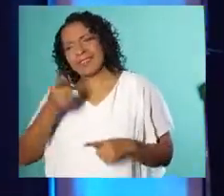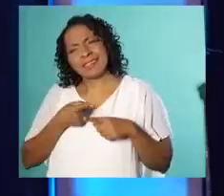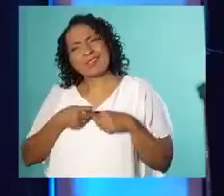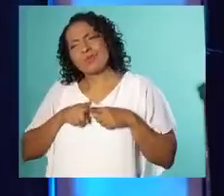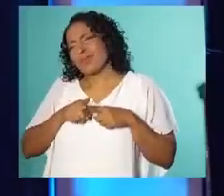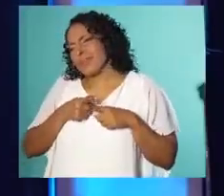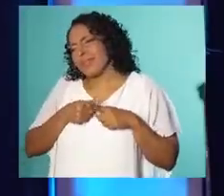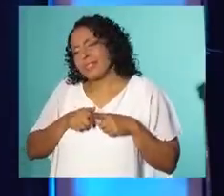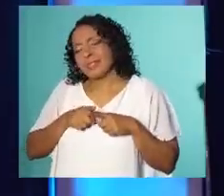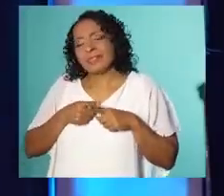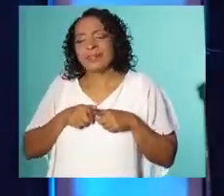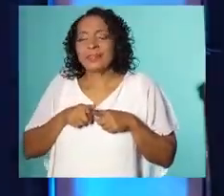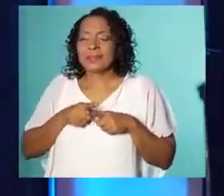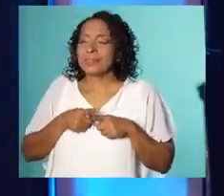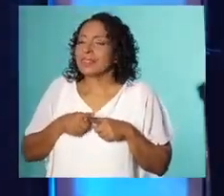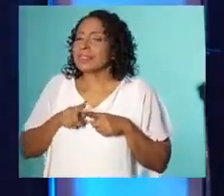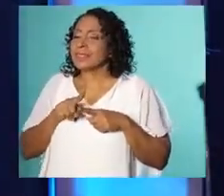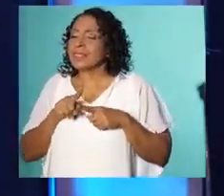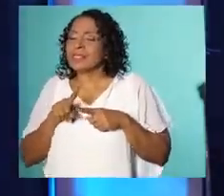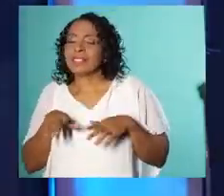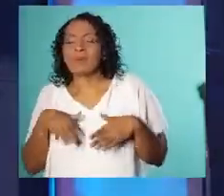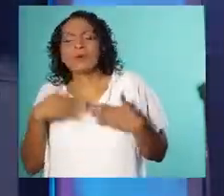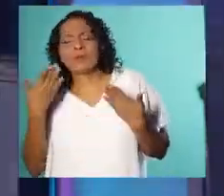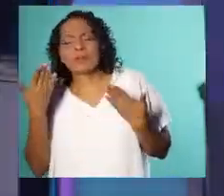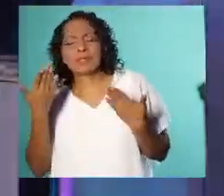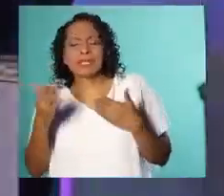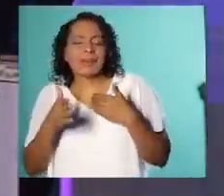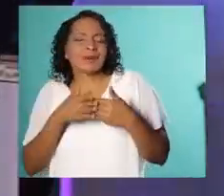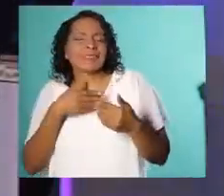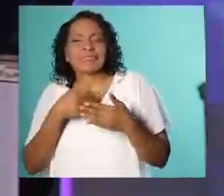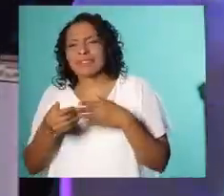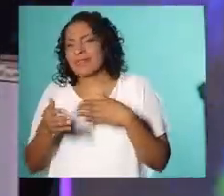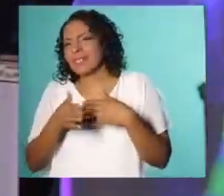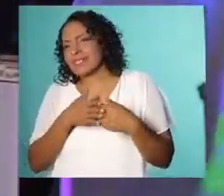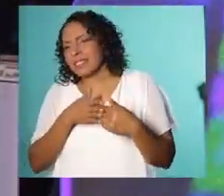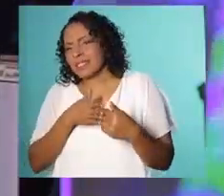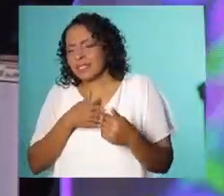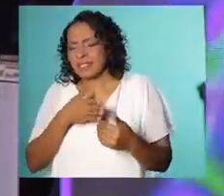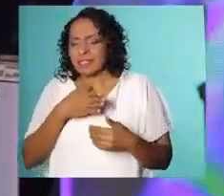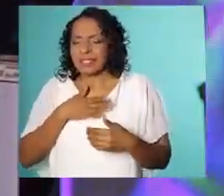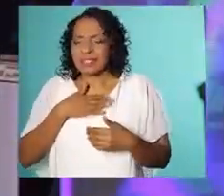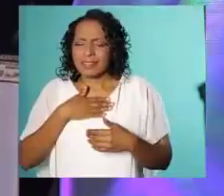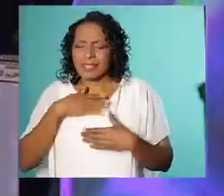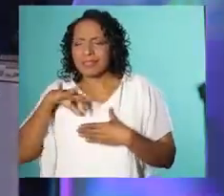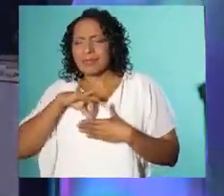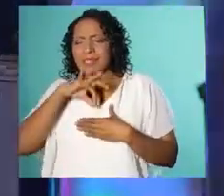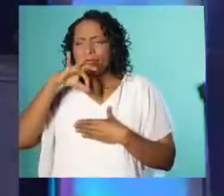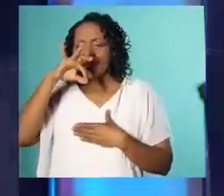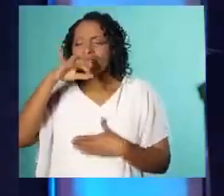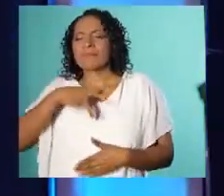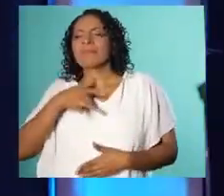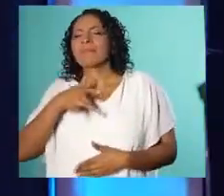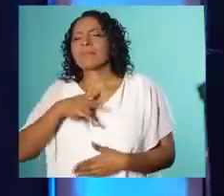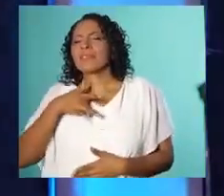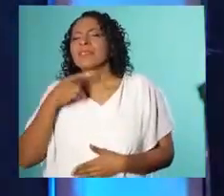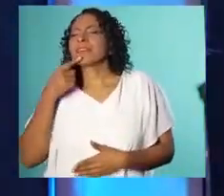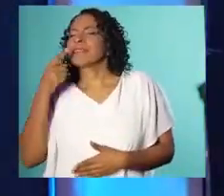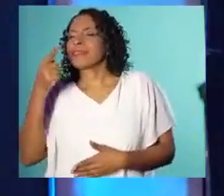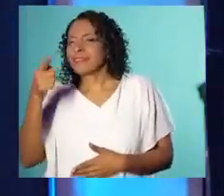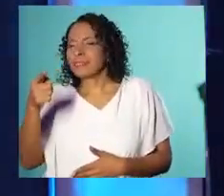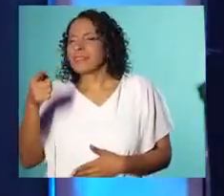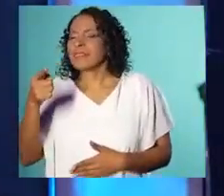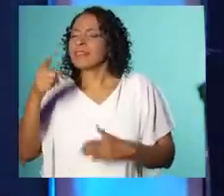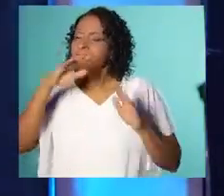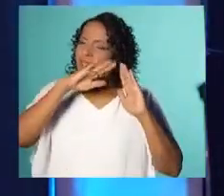Y es que no te importa lo que mi alma siente. Te digo duerme, duerme,